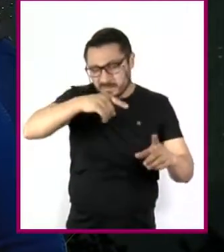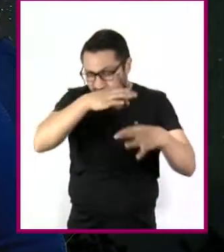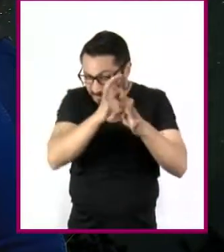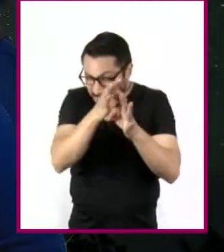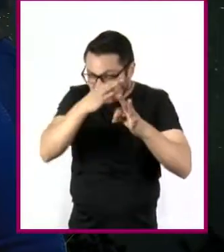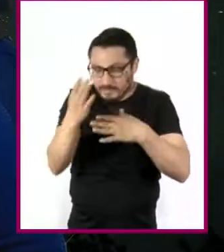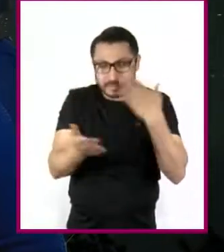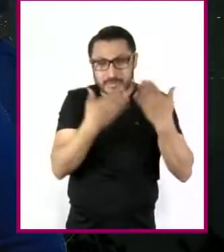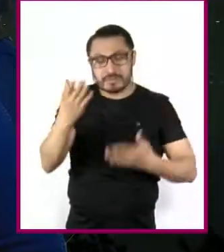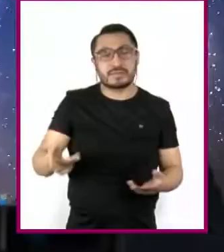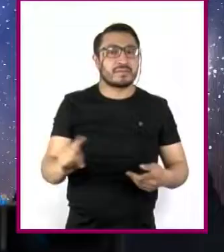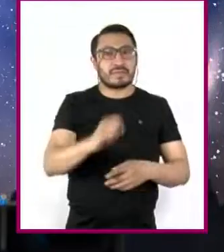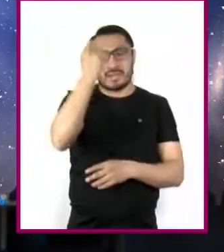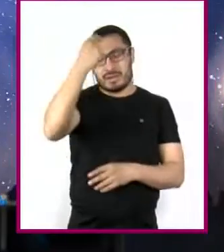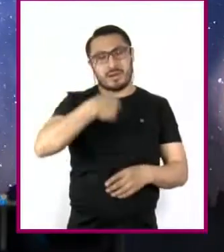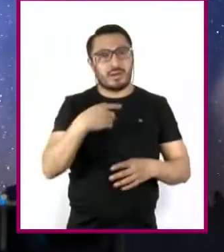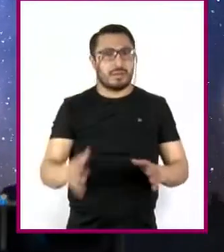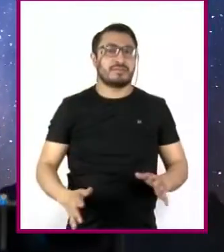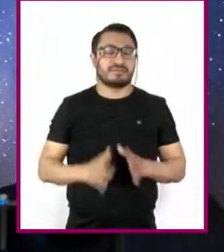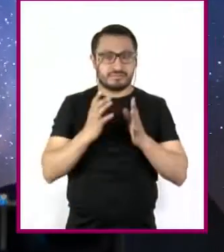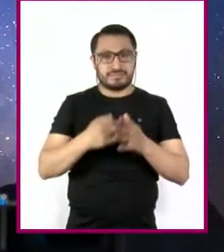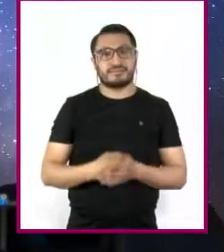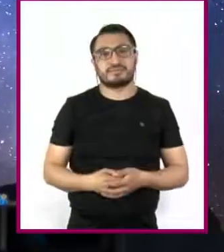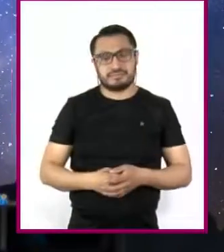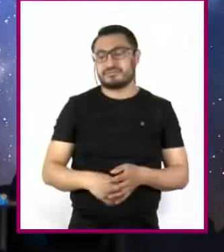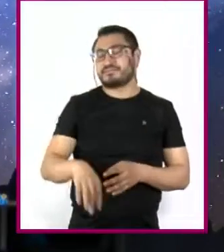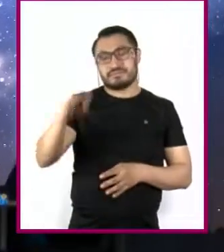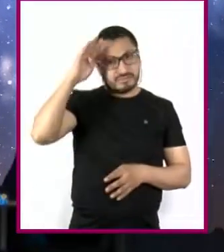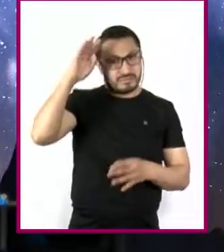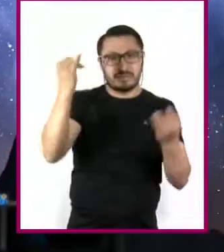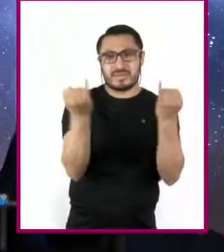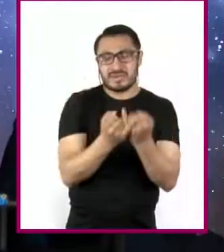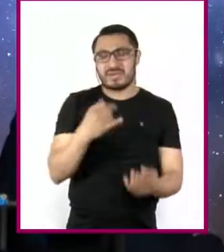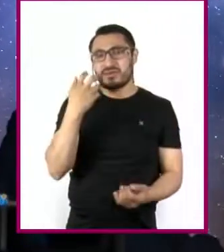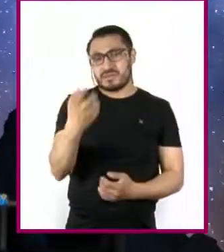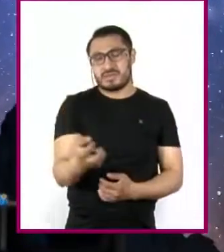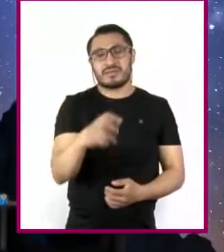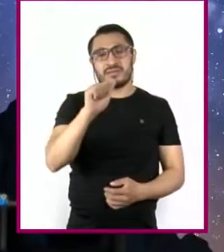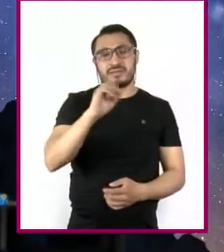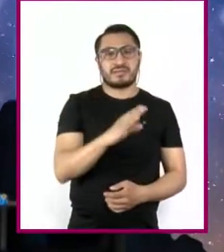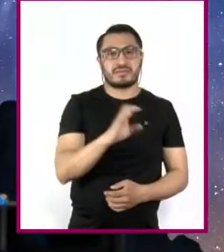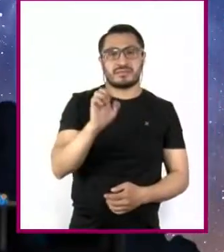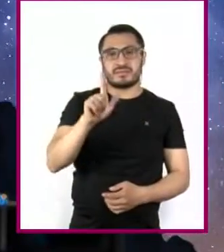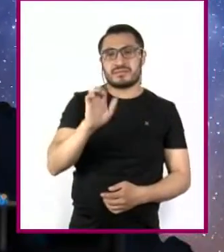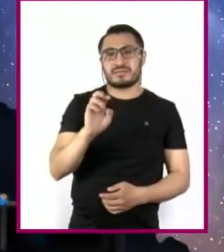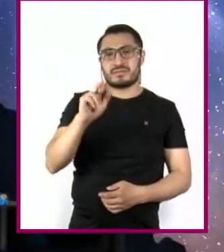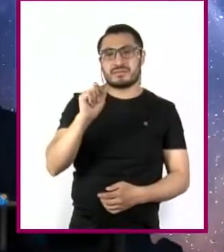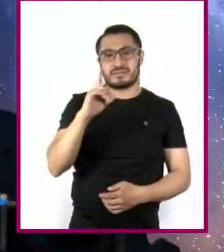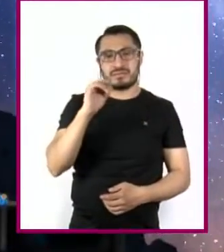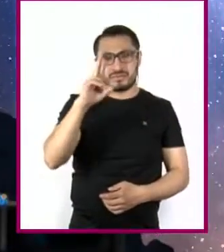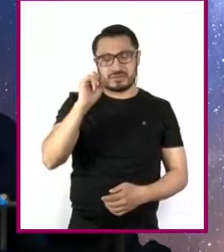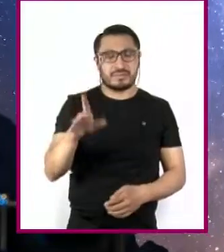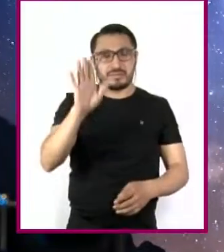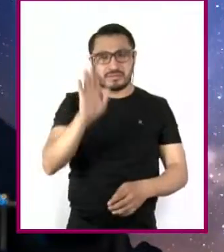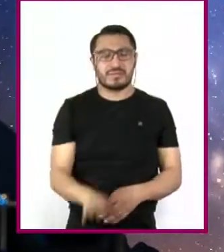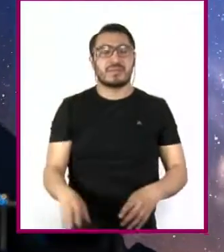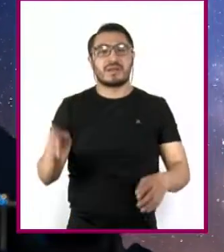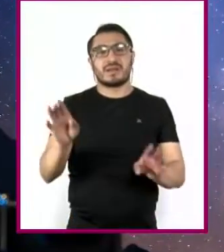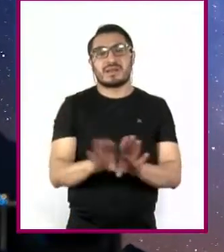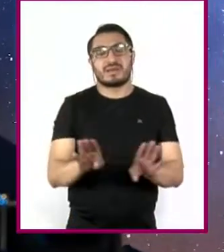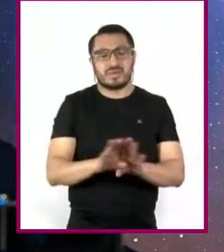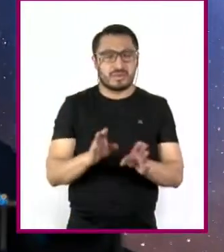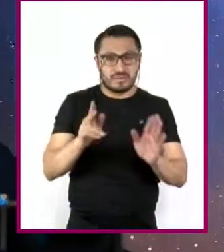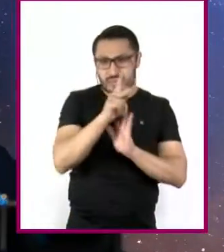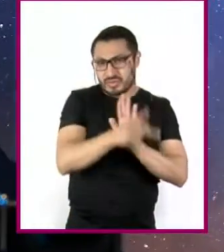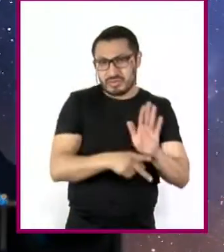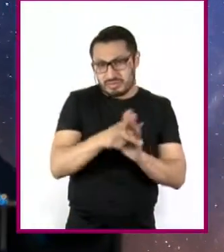tecnología no deja de maravillarme. Pienso lo mismo, Mati. Eso de los aceleradores de verdad parece sacado de una novela de ciencia